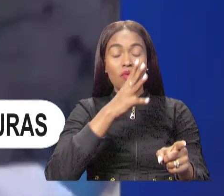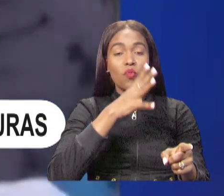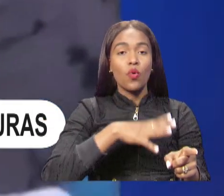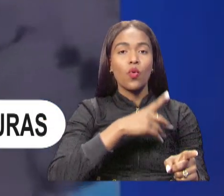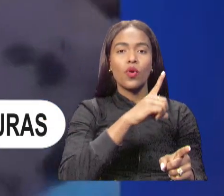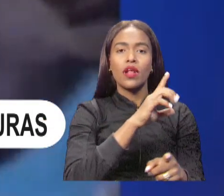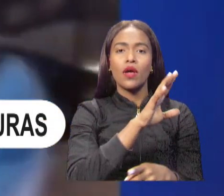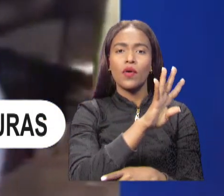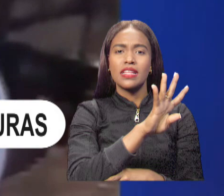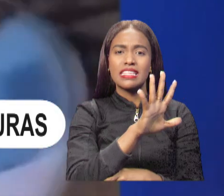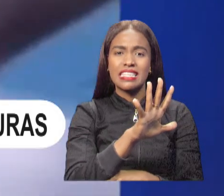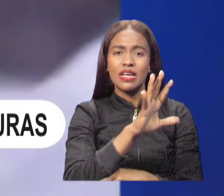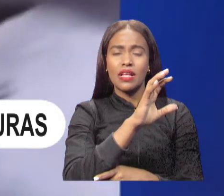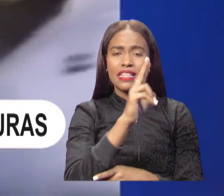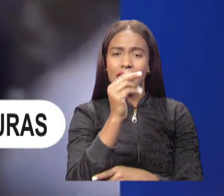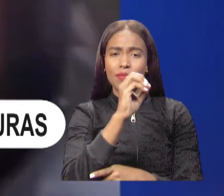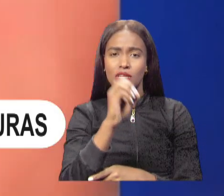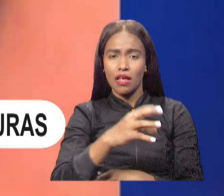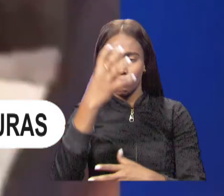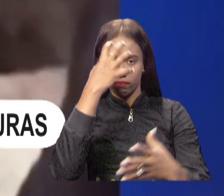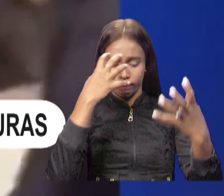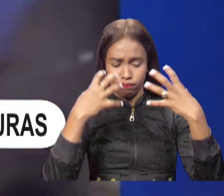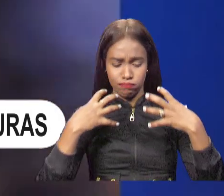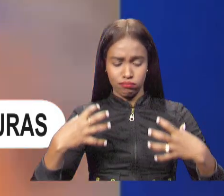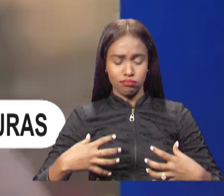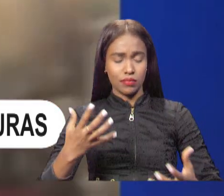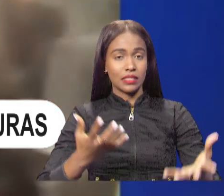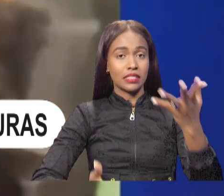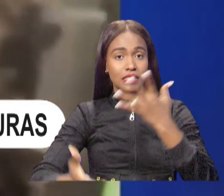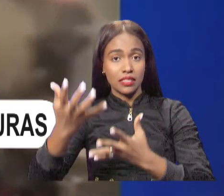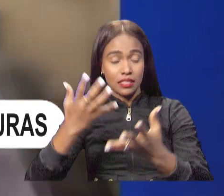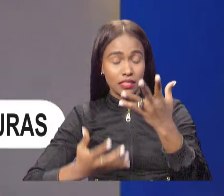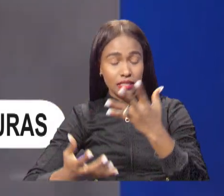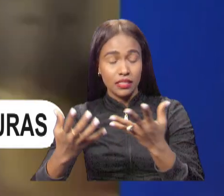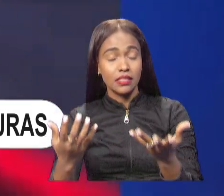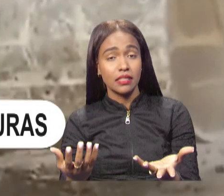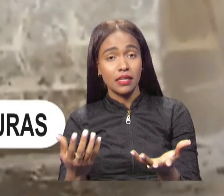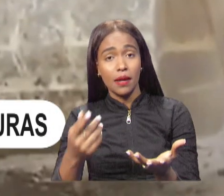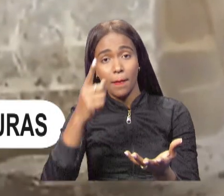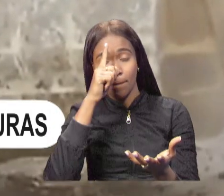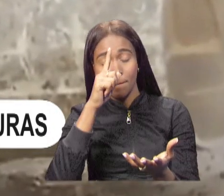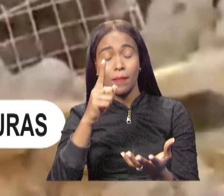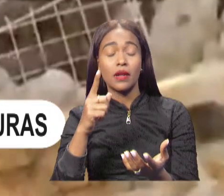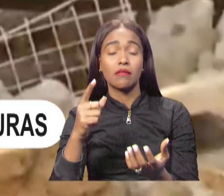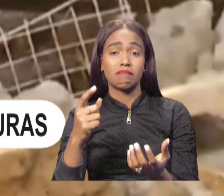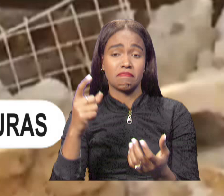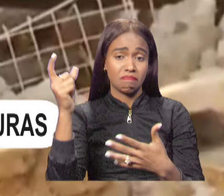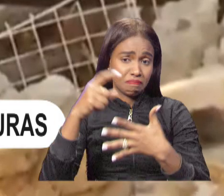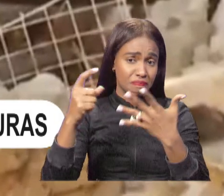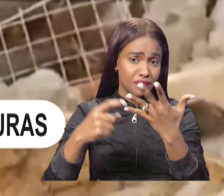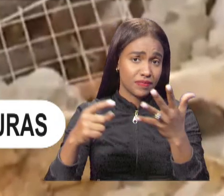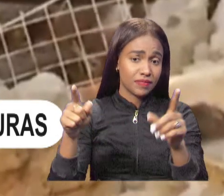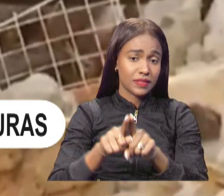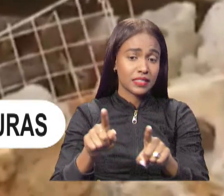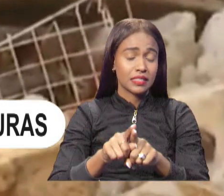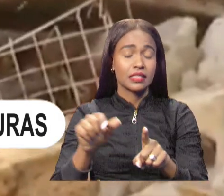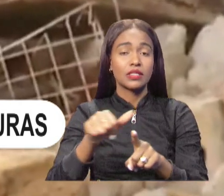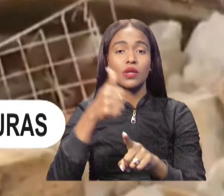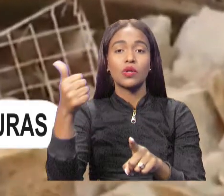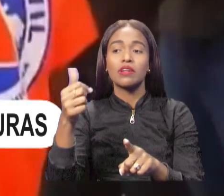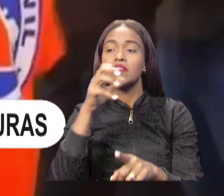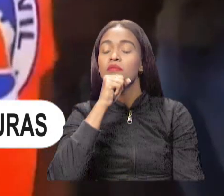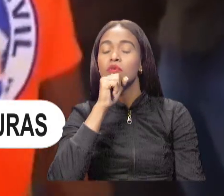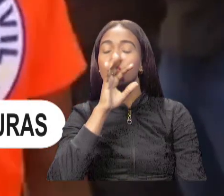con 13% de superficie corporal quemada por flamas y demás, y pues una de